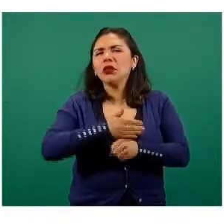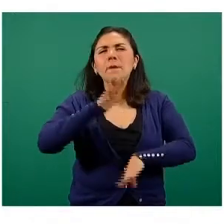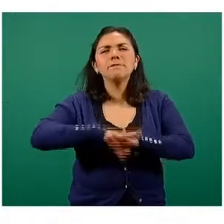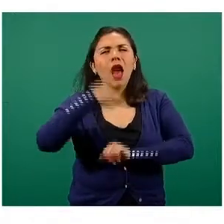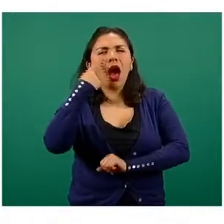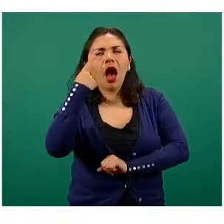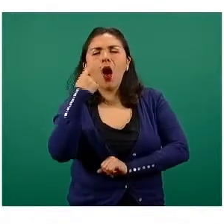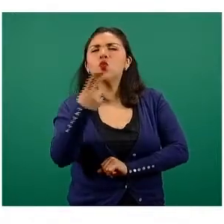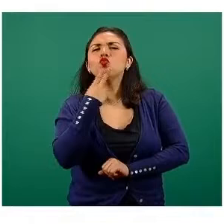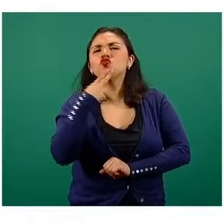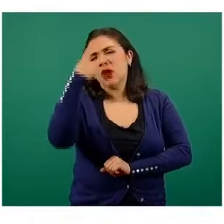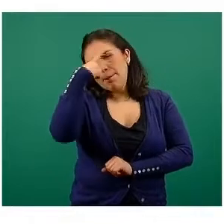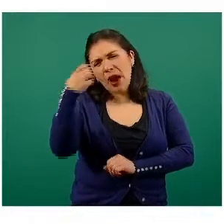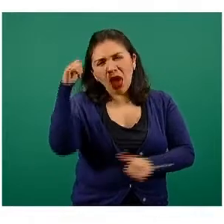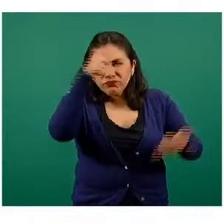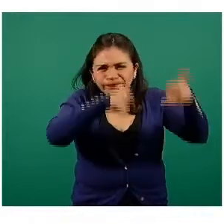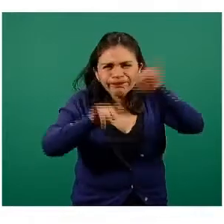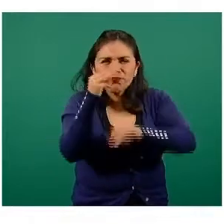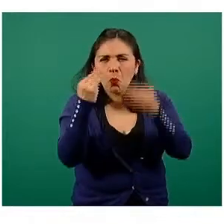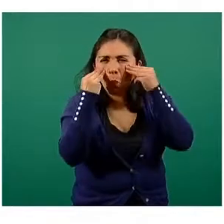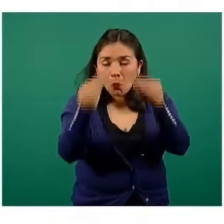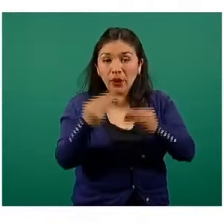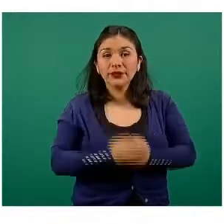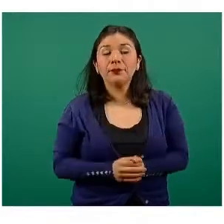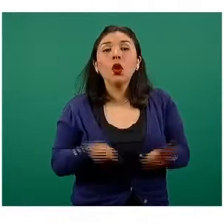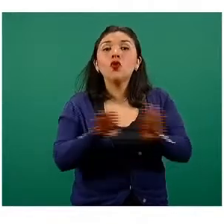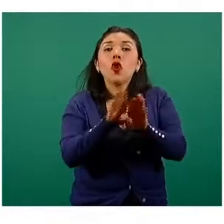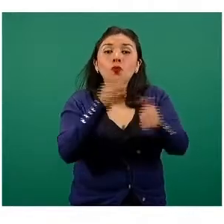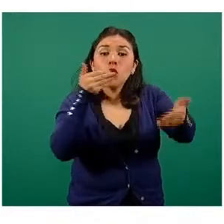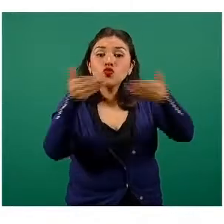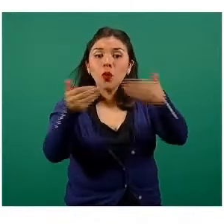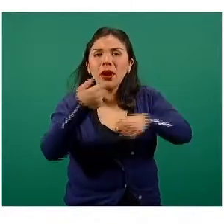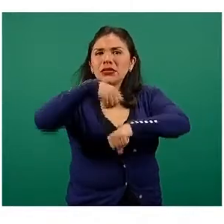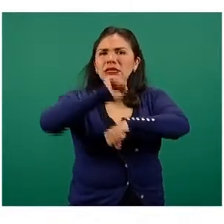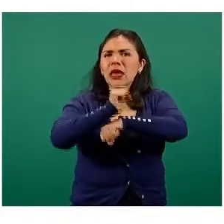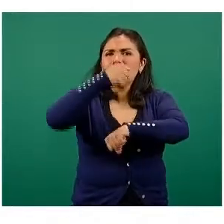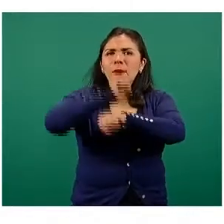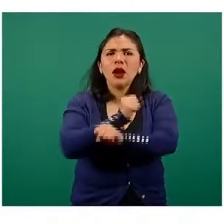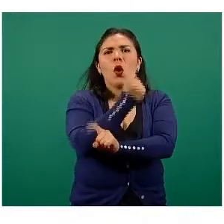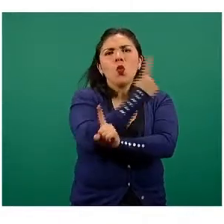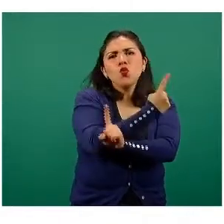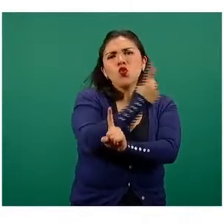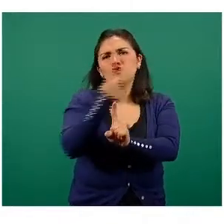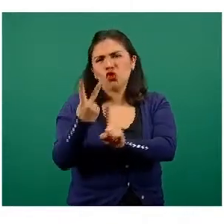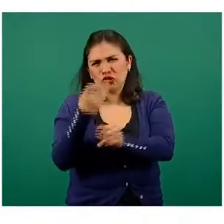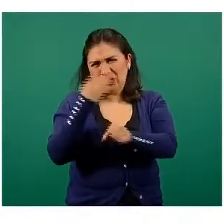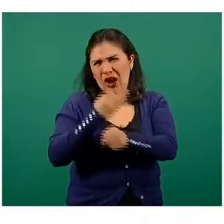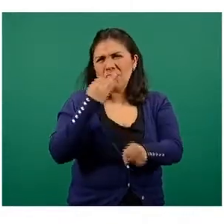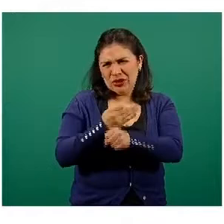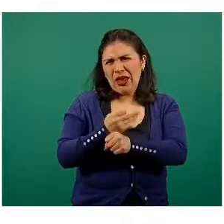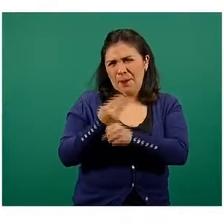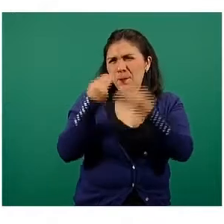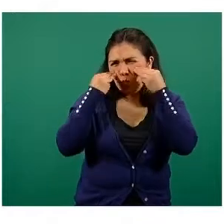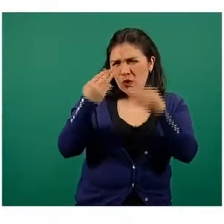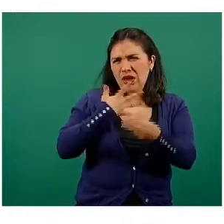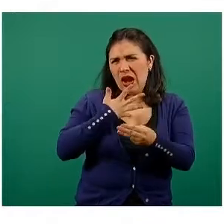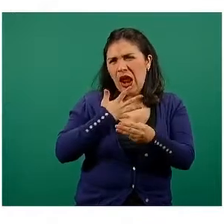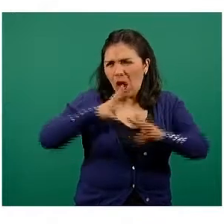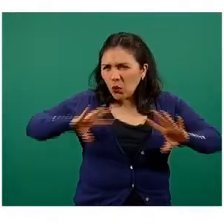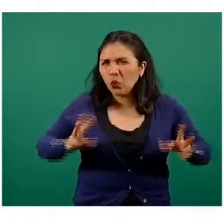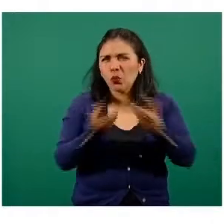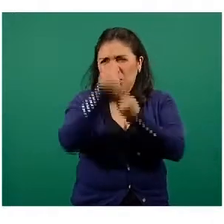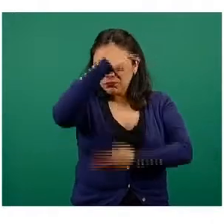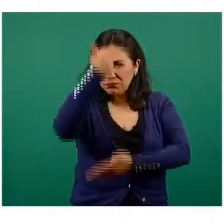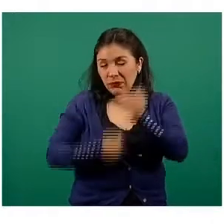la confirmación diagnóstica. En la comparación de las últimas semanas, de la semana 2 a la semana 1, de las que tenemos datos más